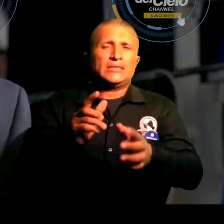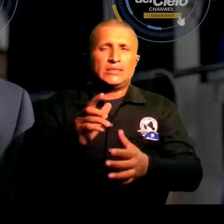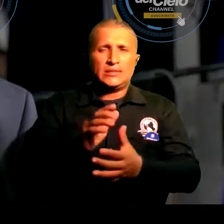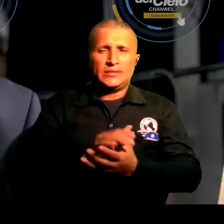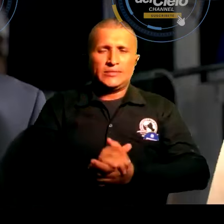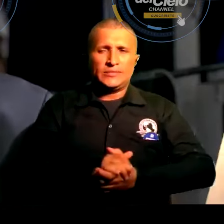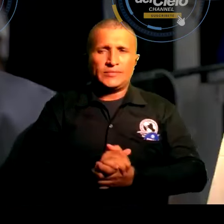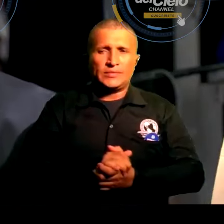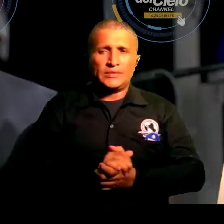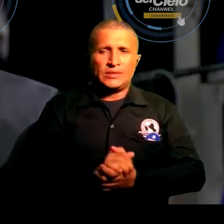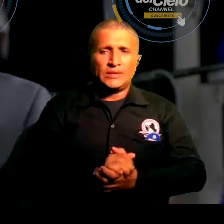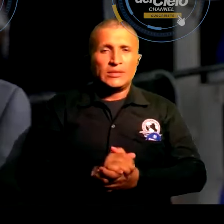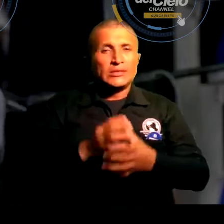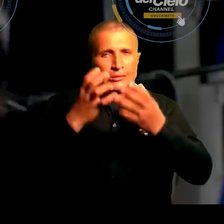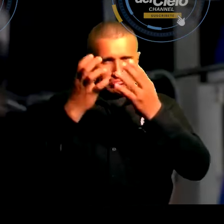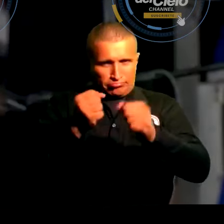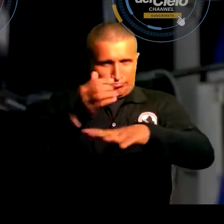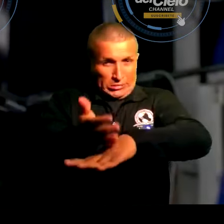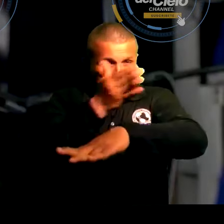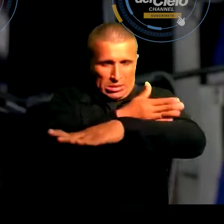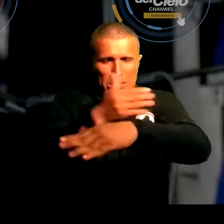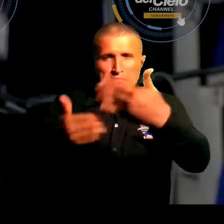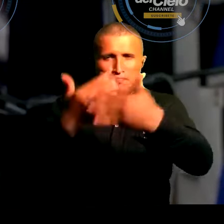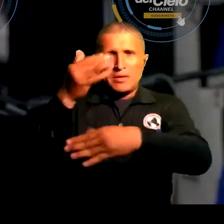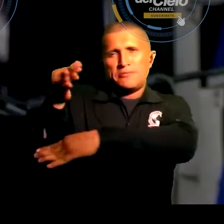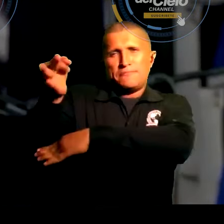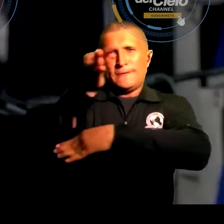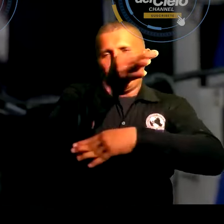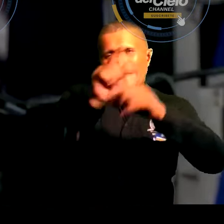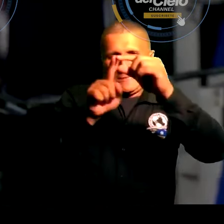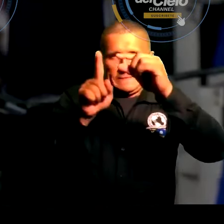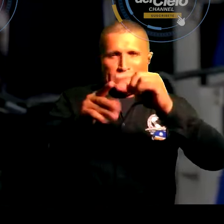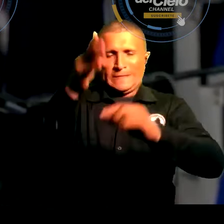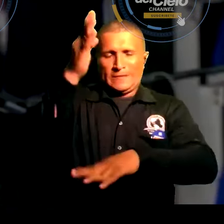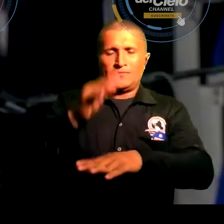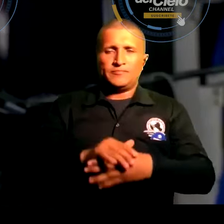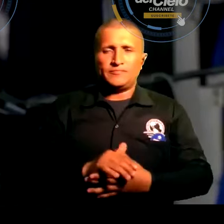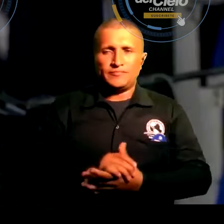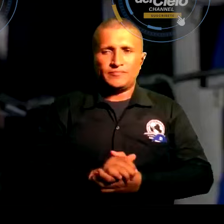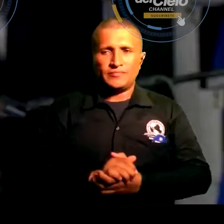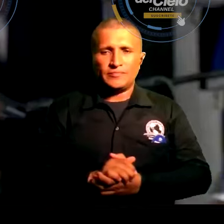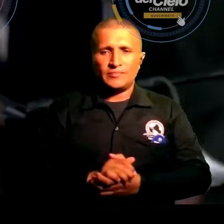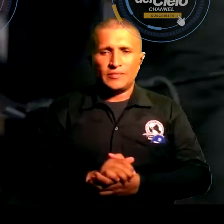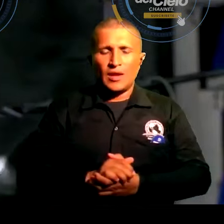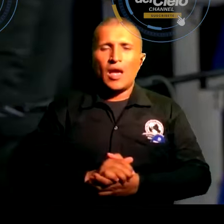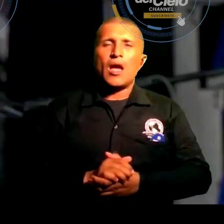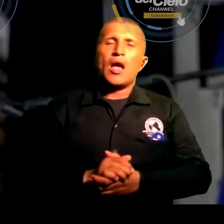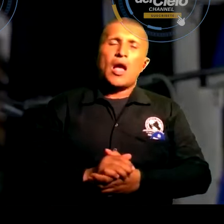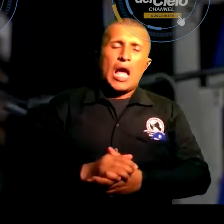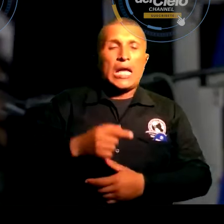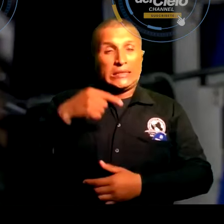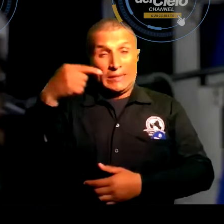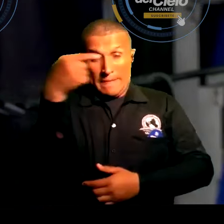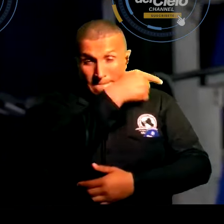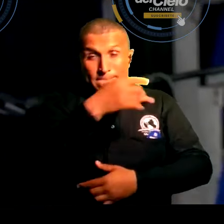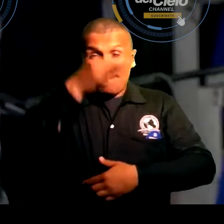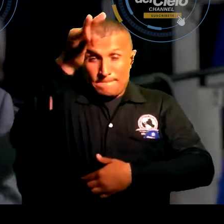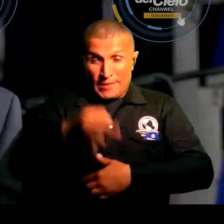quiero, antes de predicar la palabra del Señor, hacer una invitación